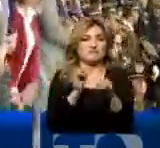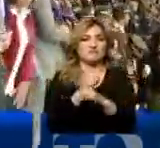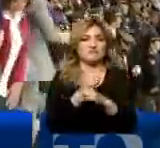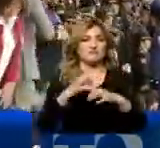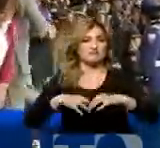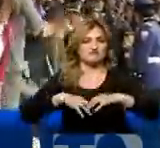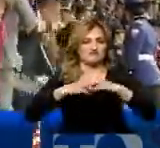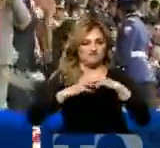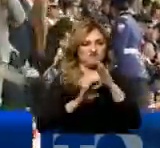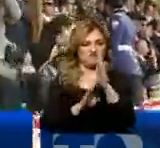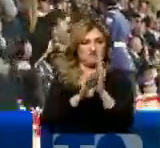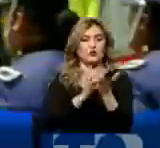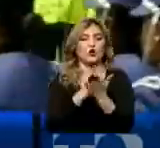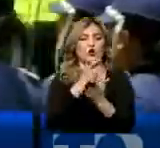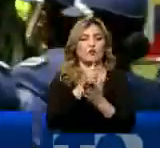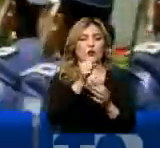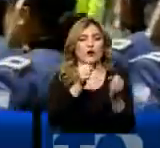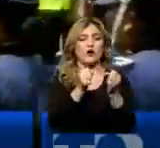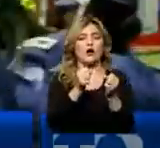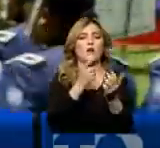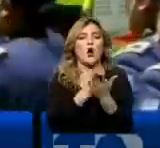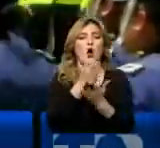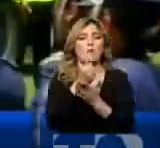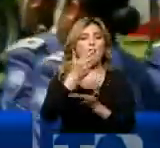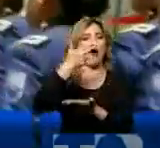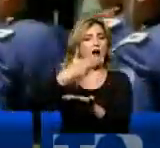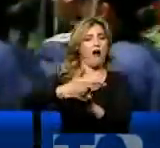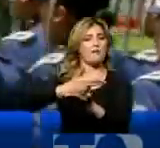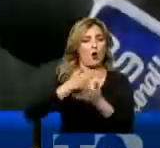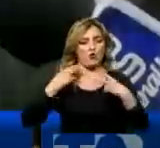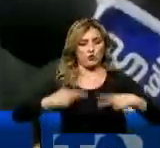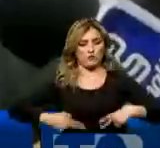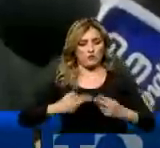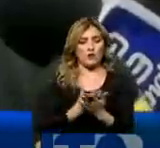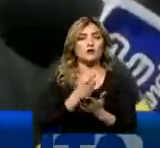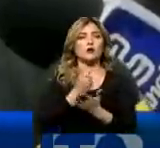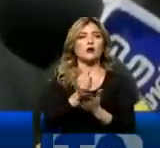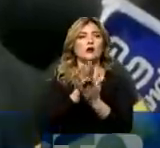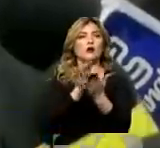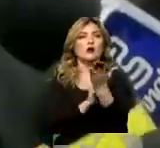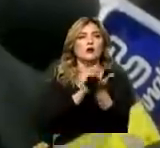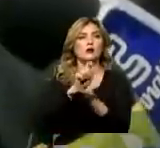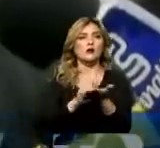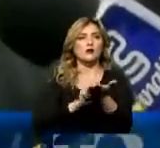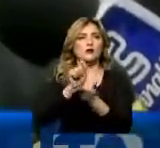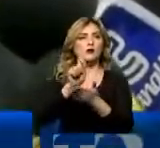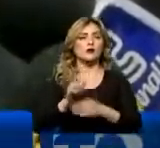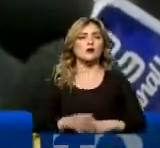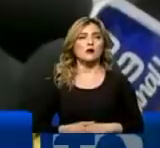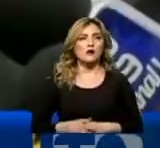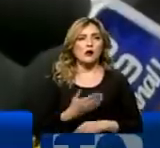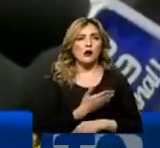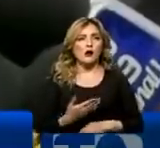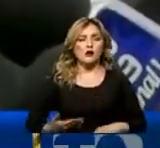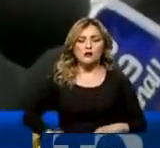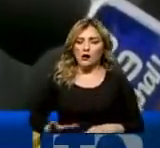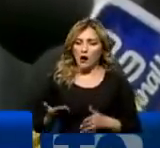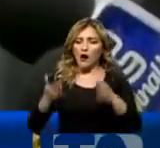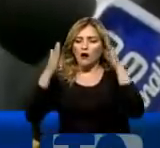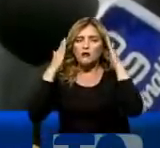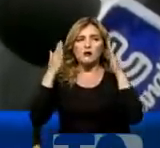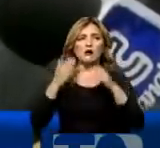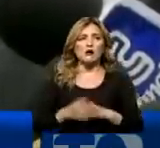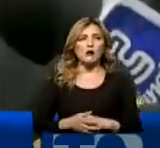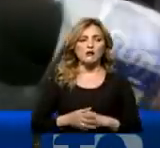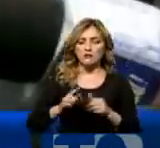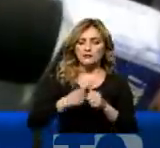institución con la compra de vehículos, armas y hasta uniformes. El proyecto está aprobado y, como ustedes han escuchado, el presidente también lo ha señalado